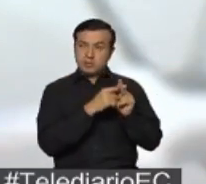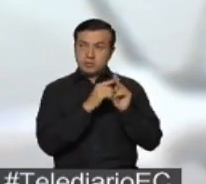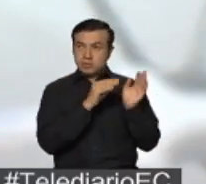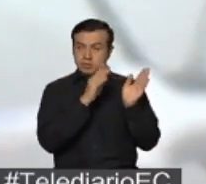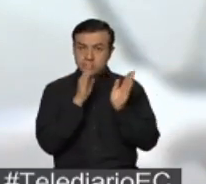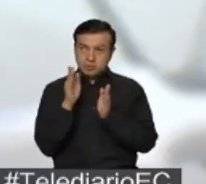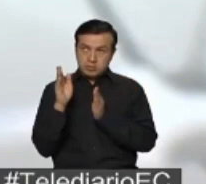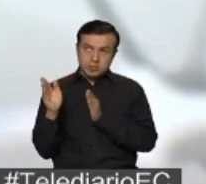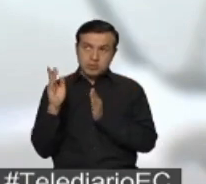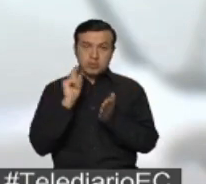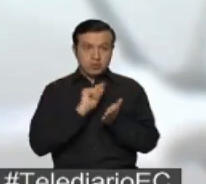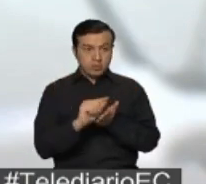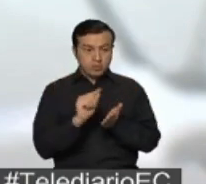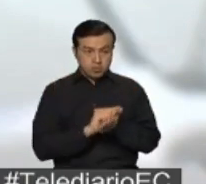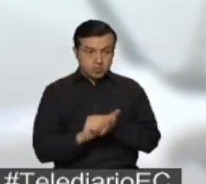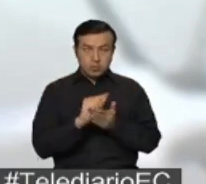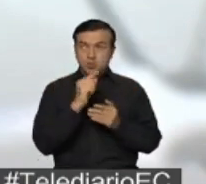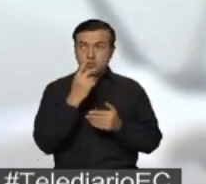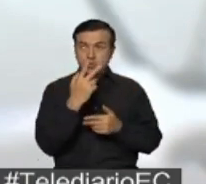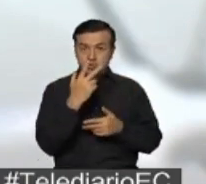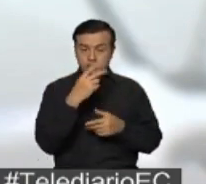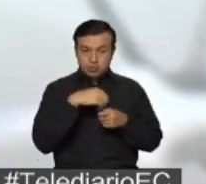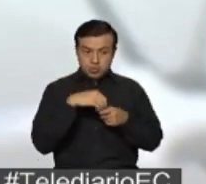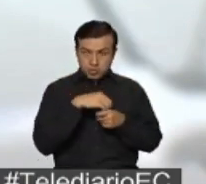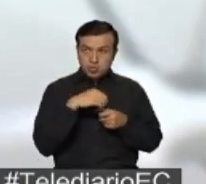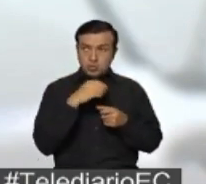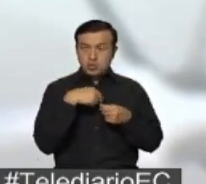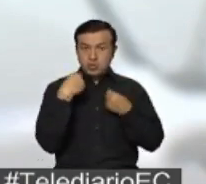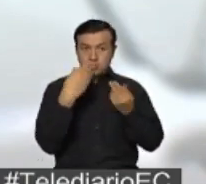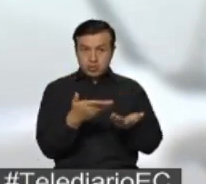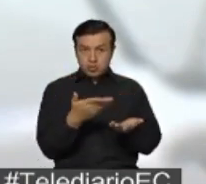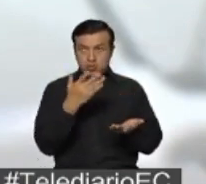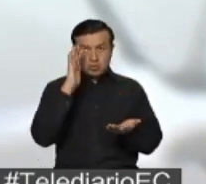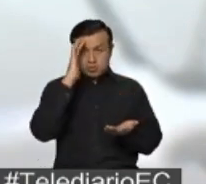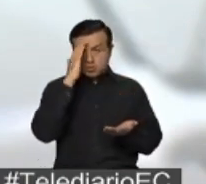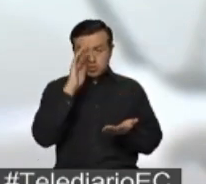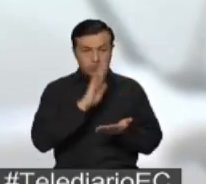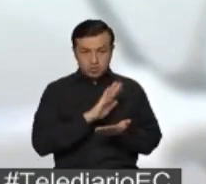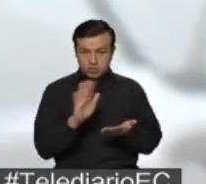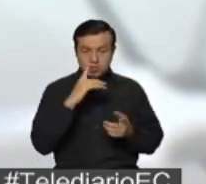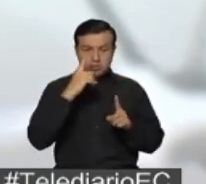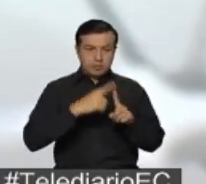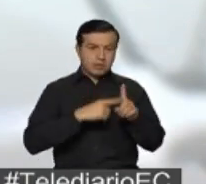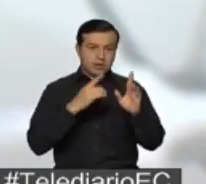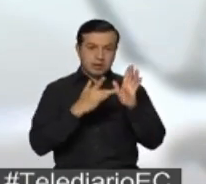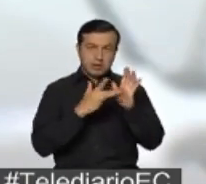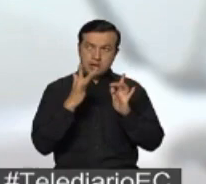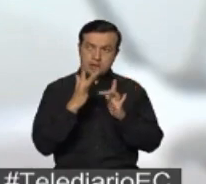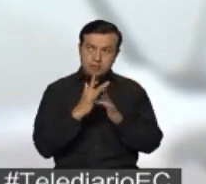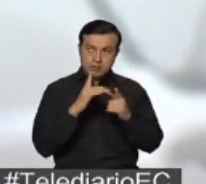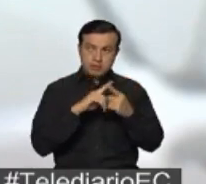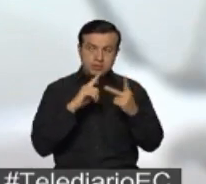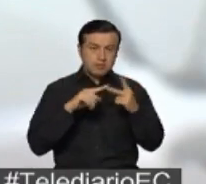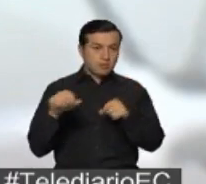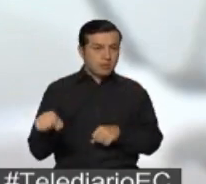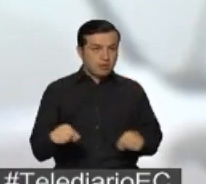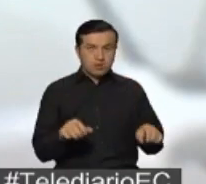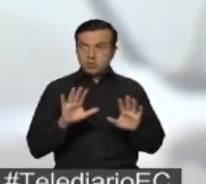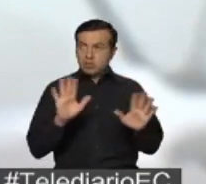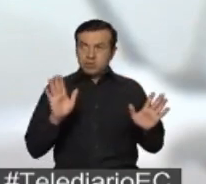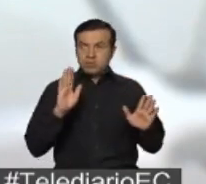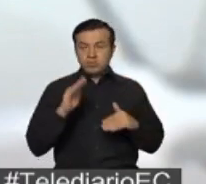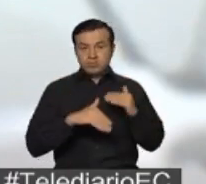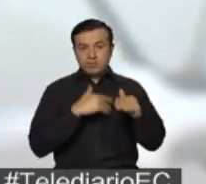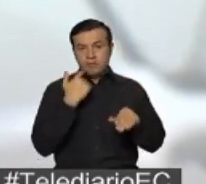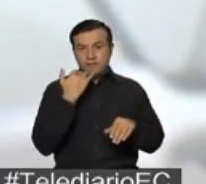que preocuparse por las cuotas de estos fondos que con actitud les ha entregado en el mes de abril y mayo y estos pasos se